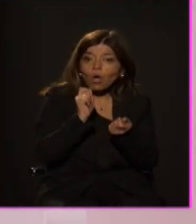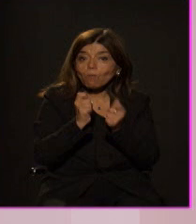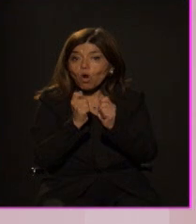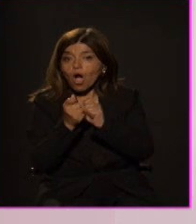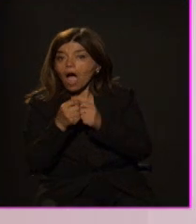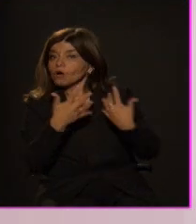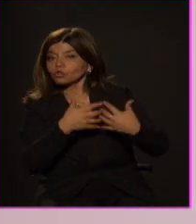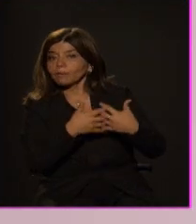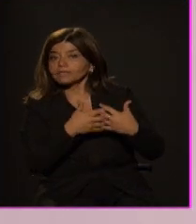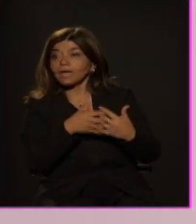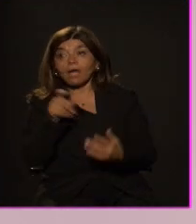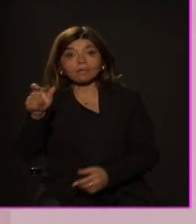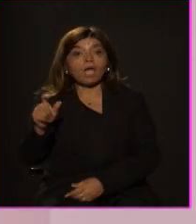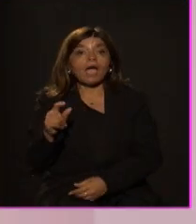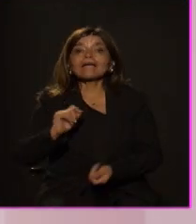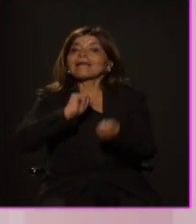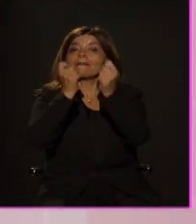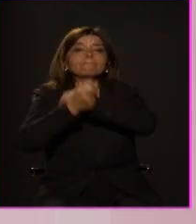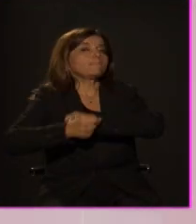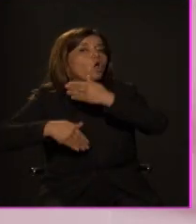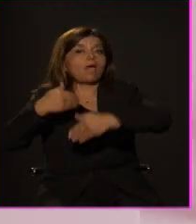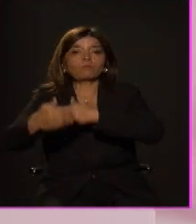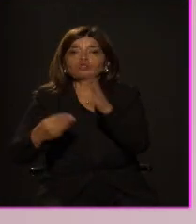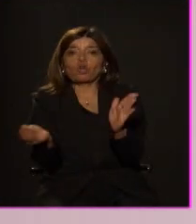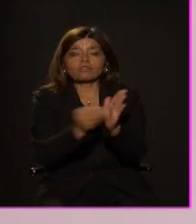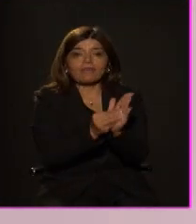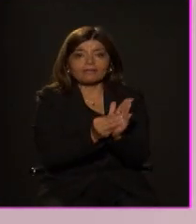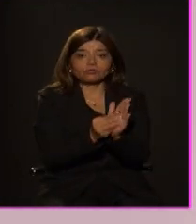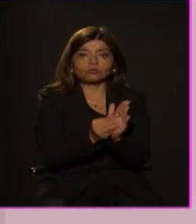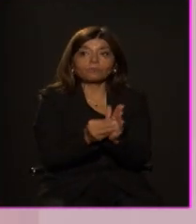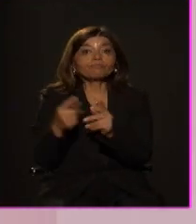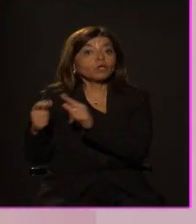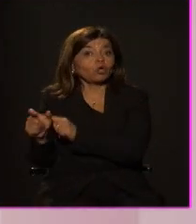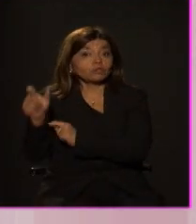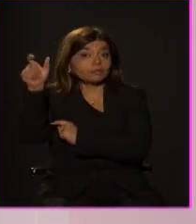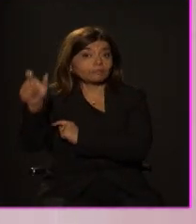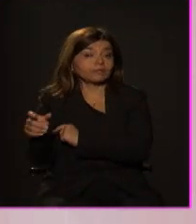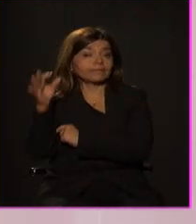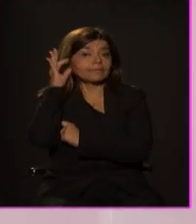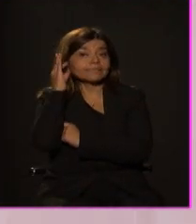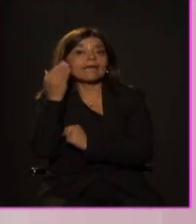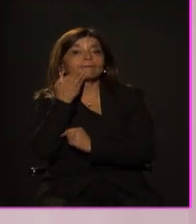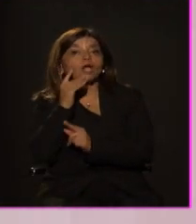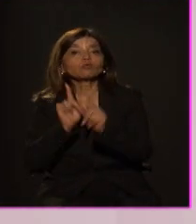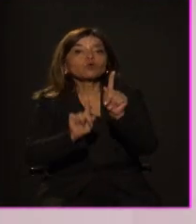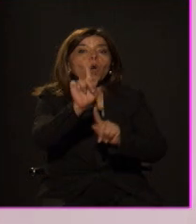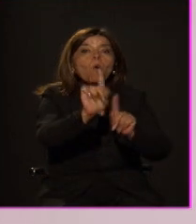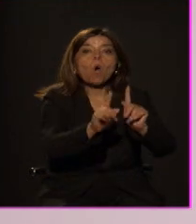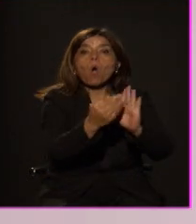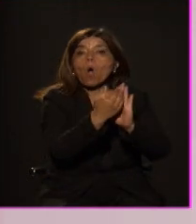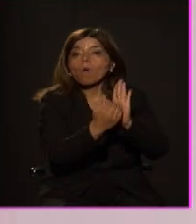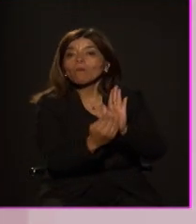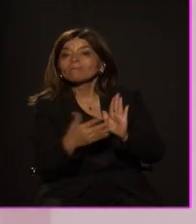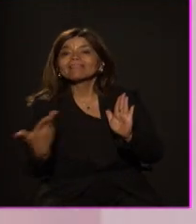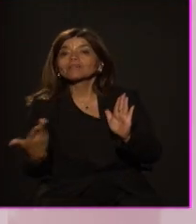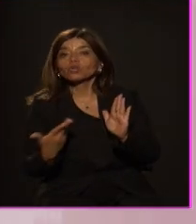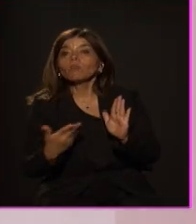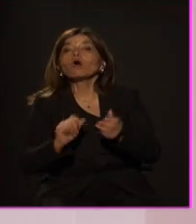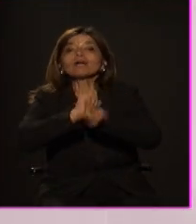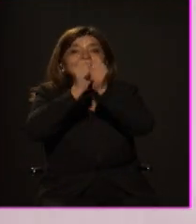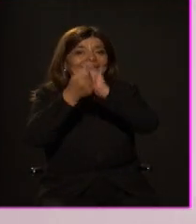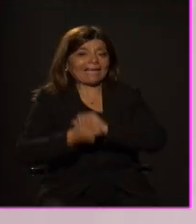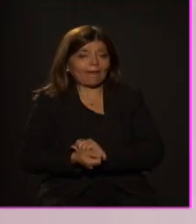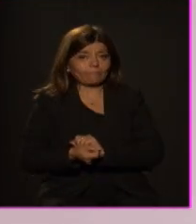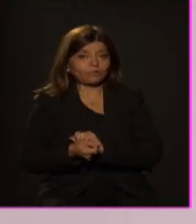ejemplo, ella cambió la forma de procesar los datos. En el caso de Jocelyn Bell, cambió la forma de tomar las mediciones. En el caso de